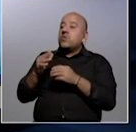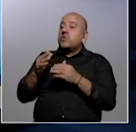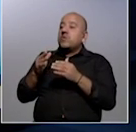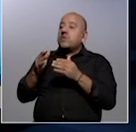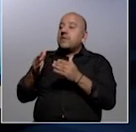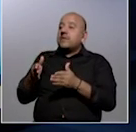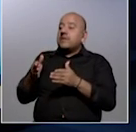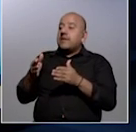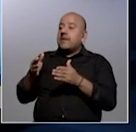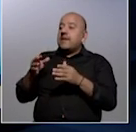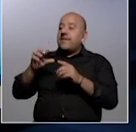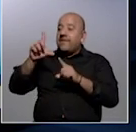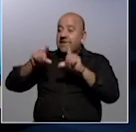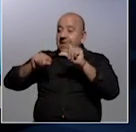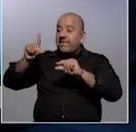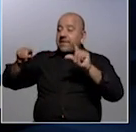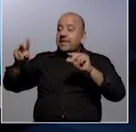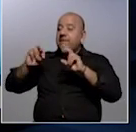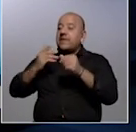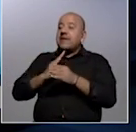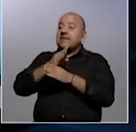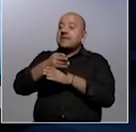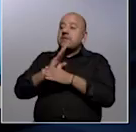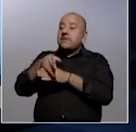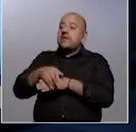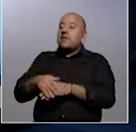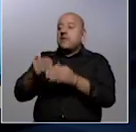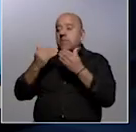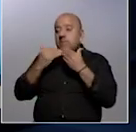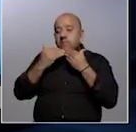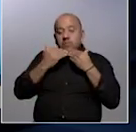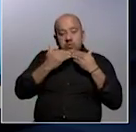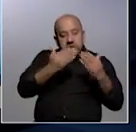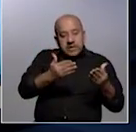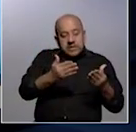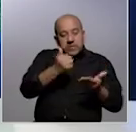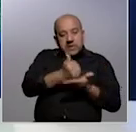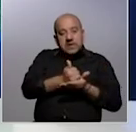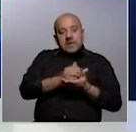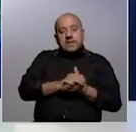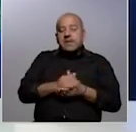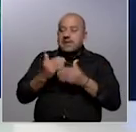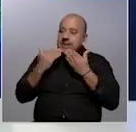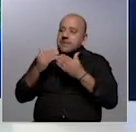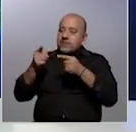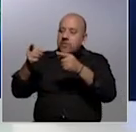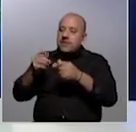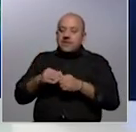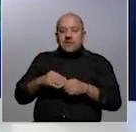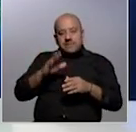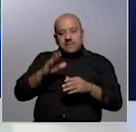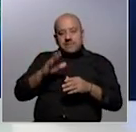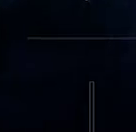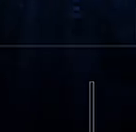variable que les decía que era la accesibilidad y mariana eligió gracias por estos minutos un informe capital gracias a ustedes por la